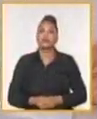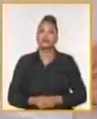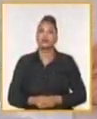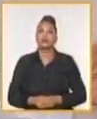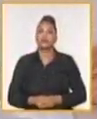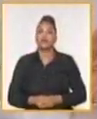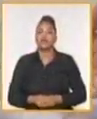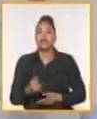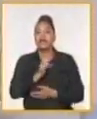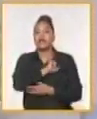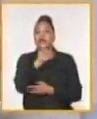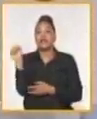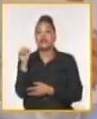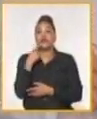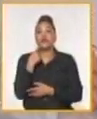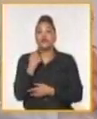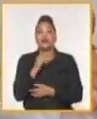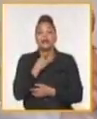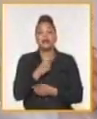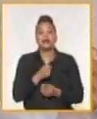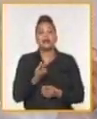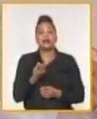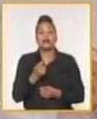semana antes, en la semana anterior